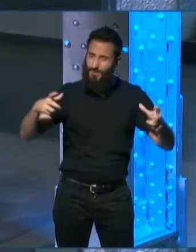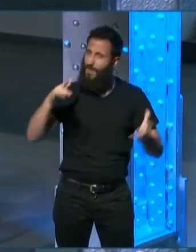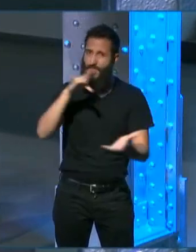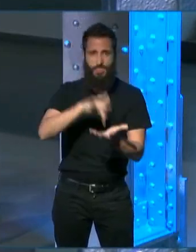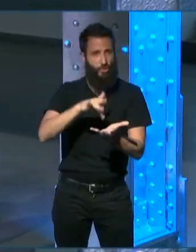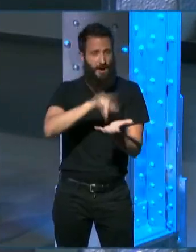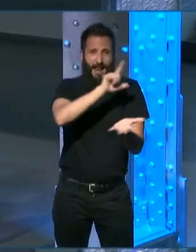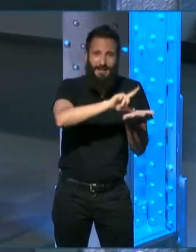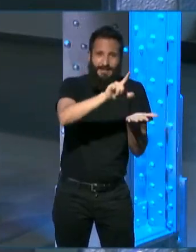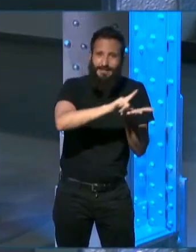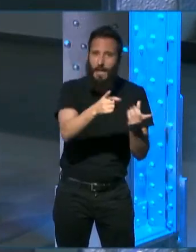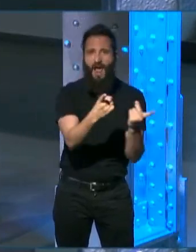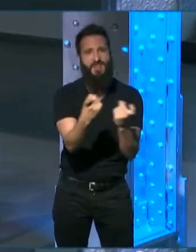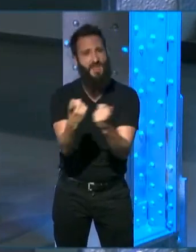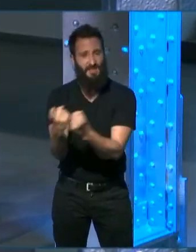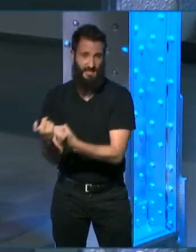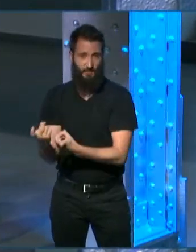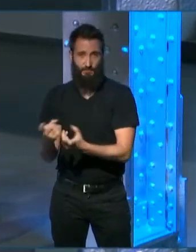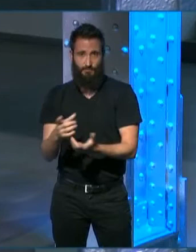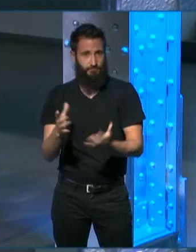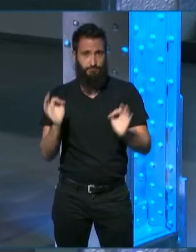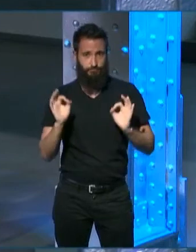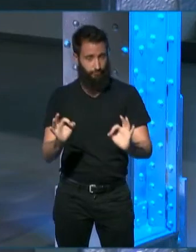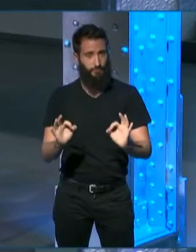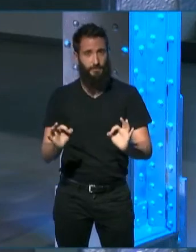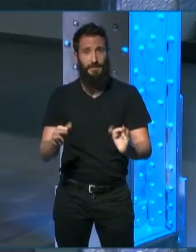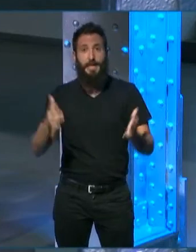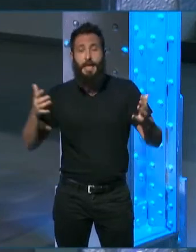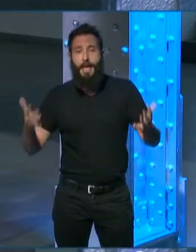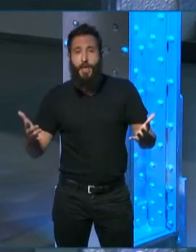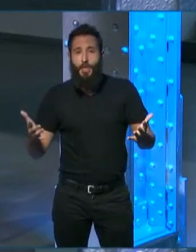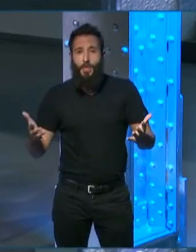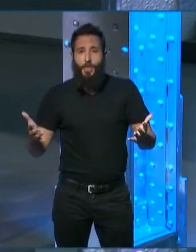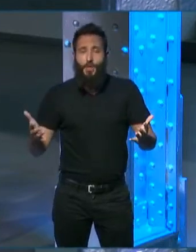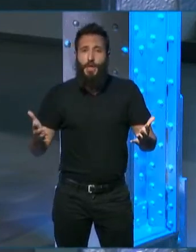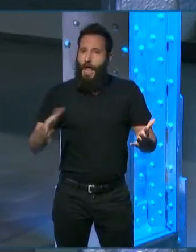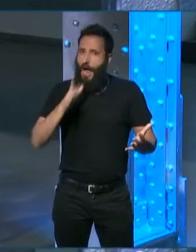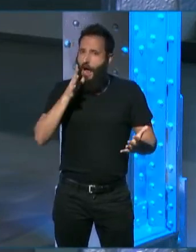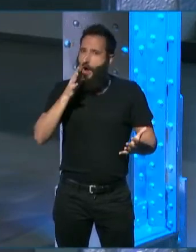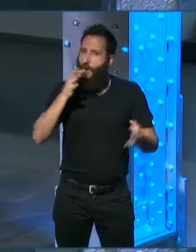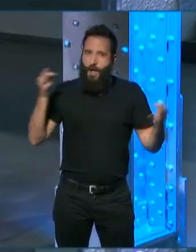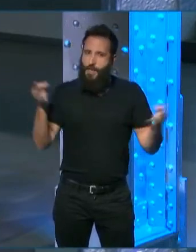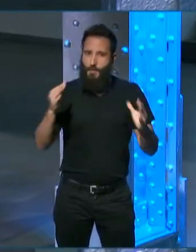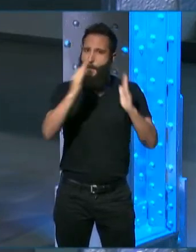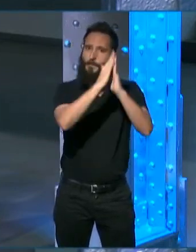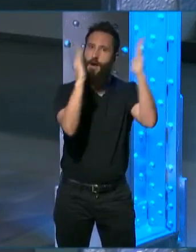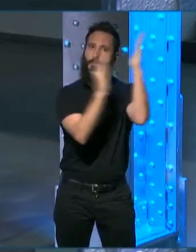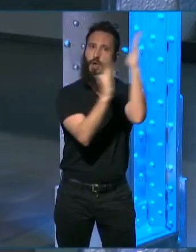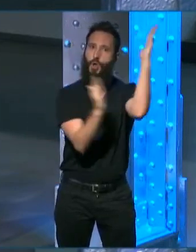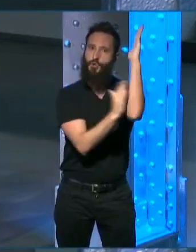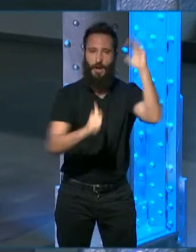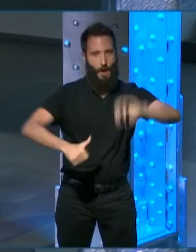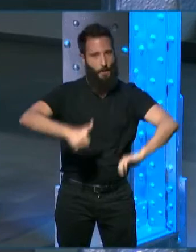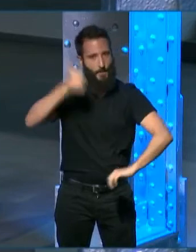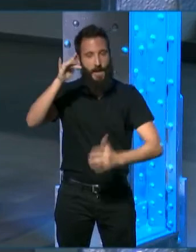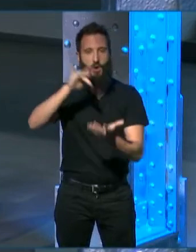la literatura más que nunca. Entonces, sí, además, ahora más que nunca tenemos más bibliotecas, tenemos más